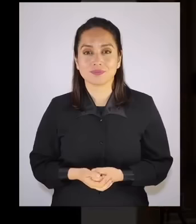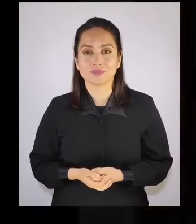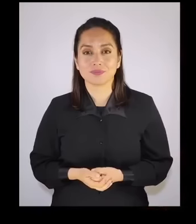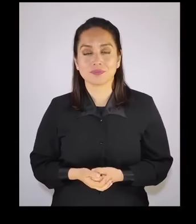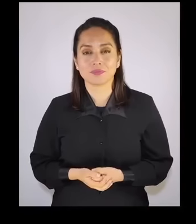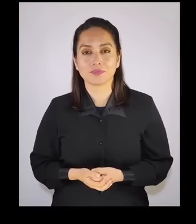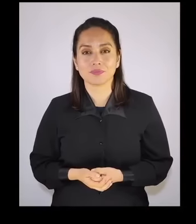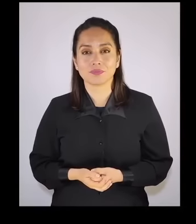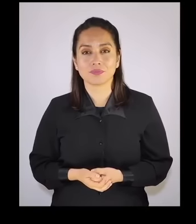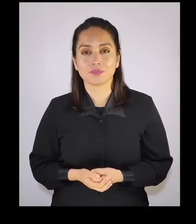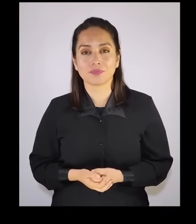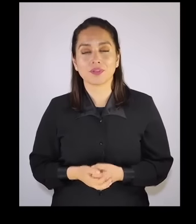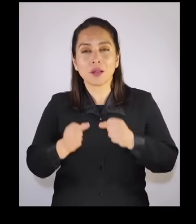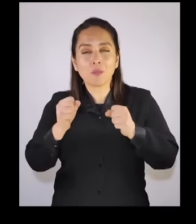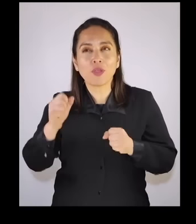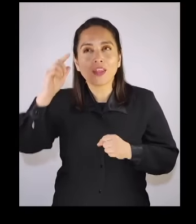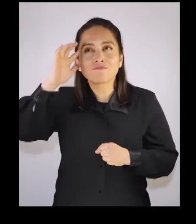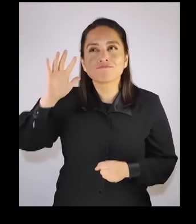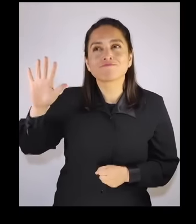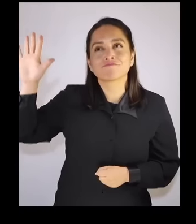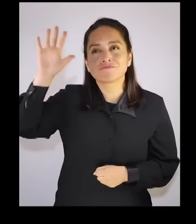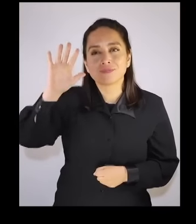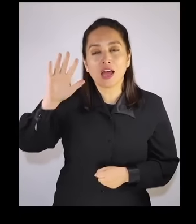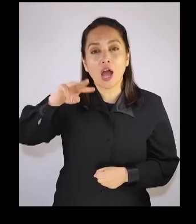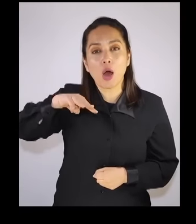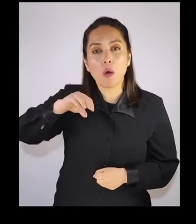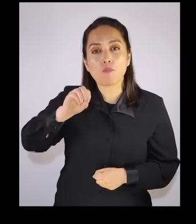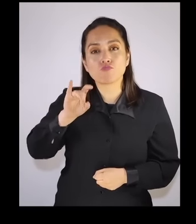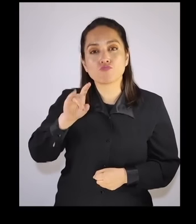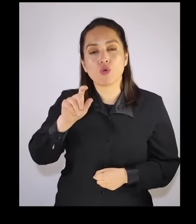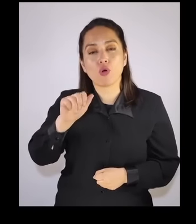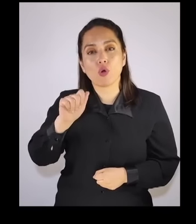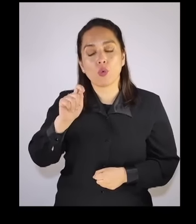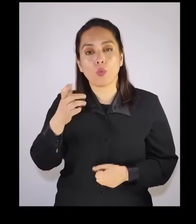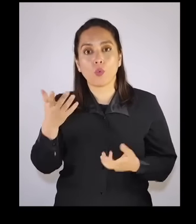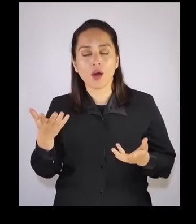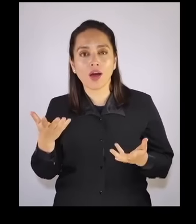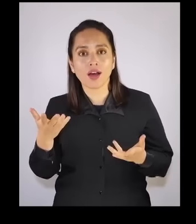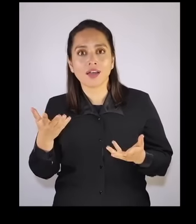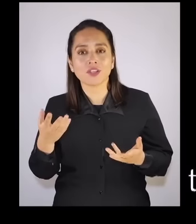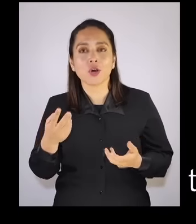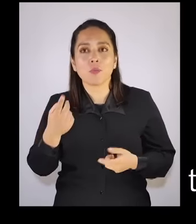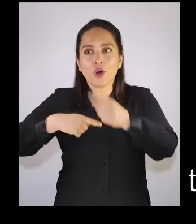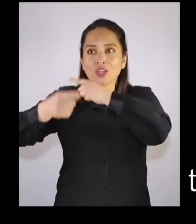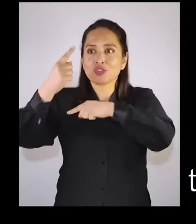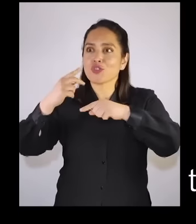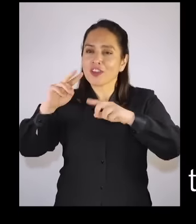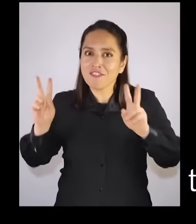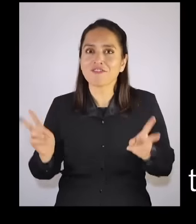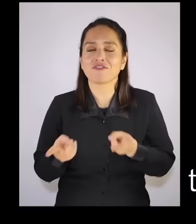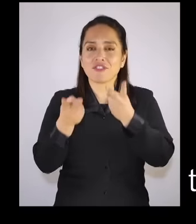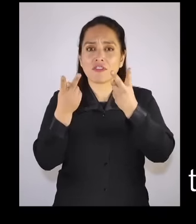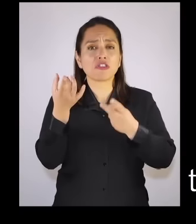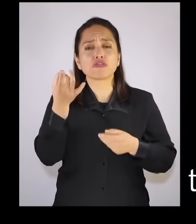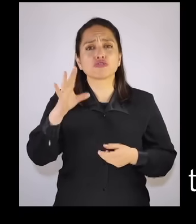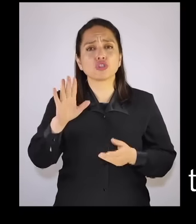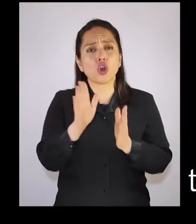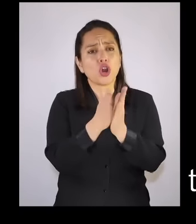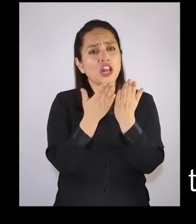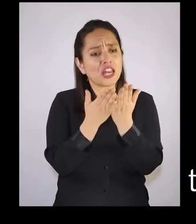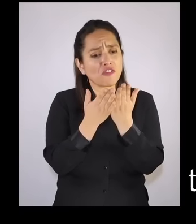El poder imaginarnos a Juan Mowa en este recinto es darle vida a la historia, es no solo contarla a través de